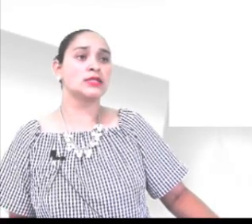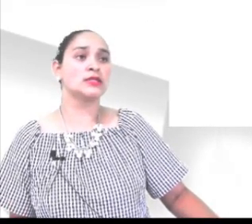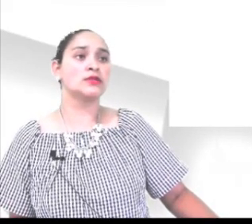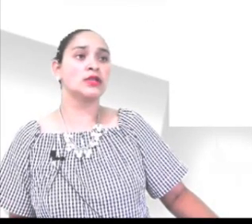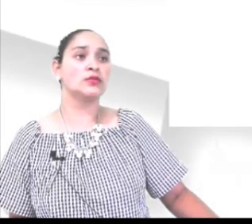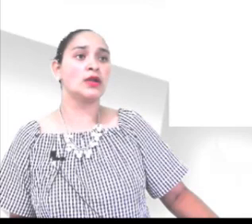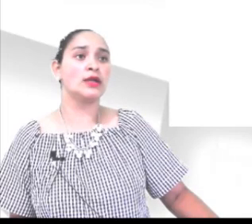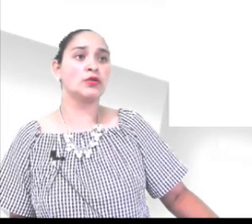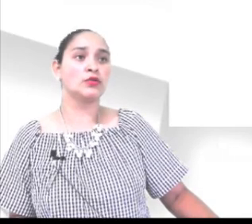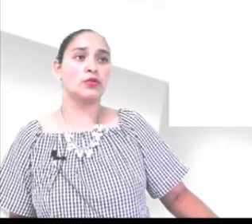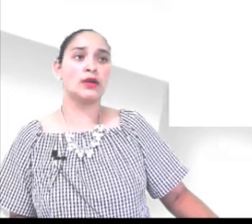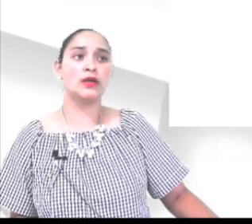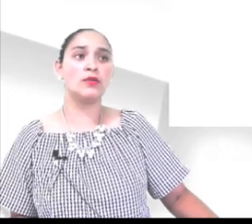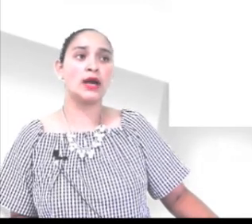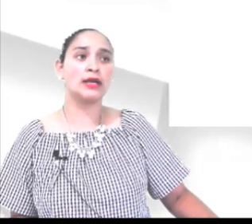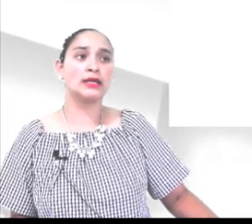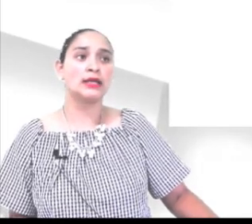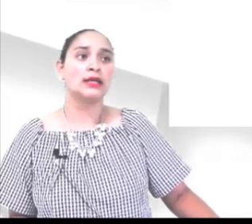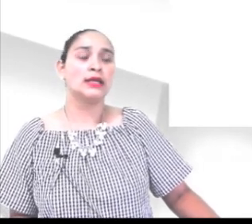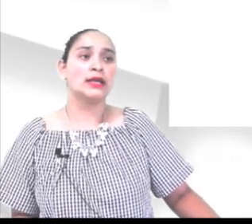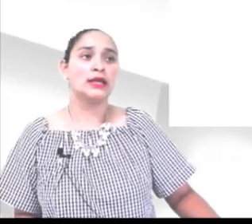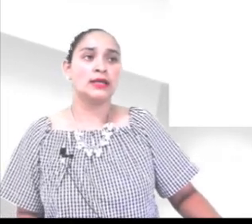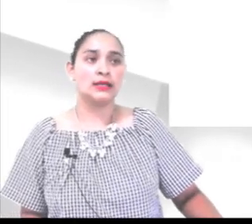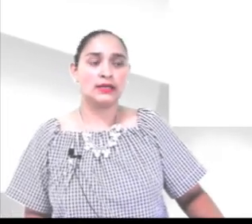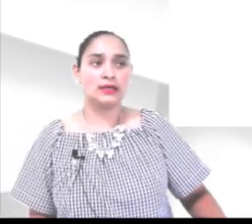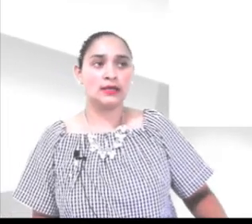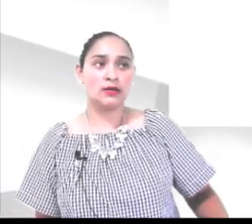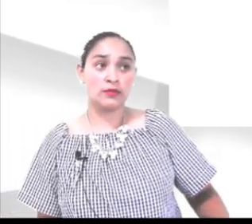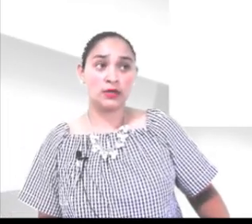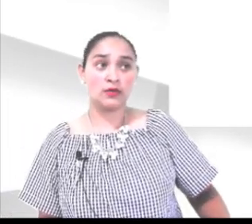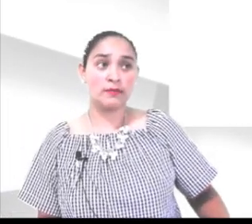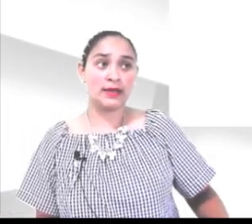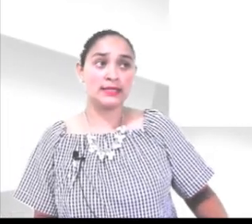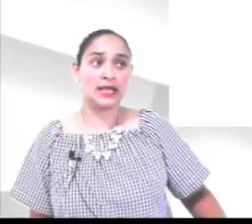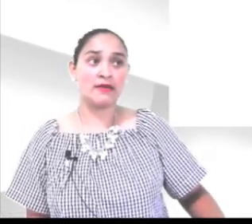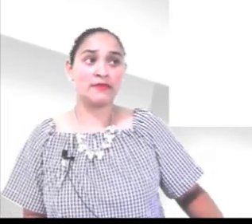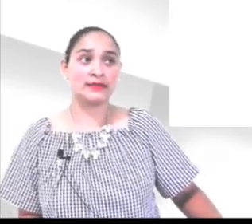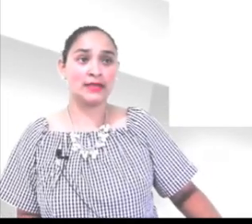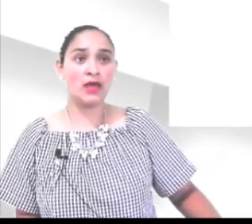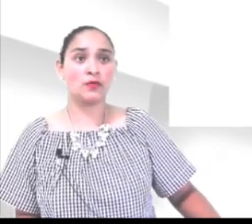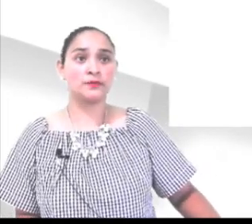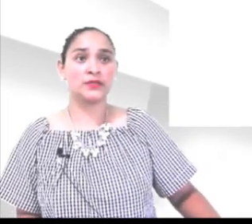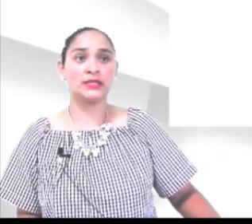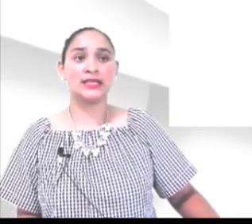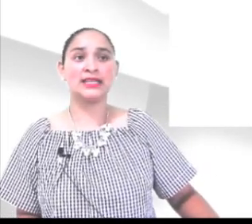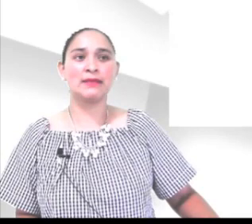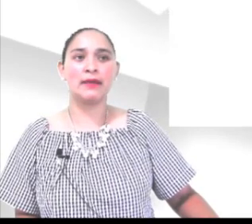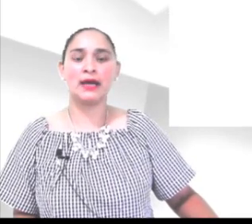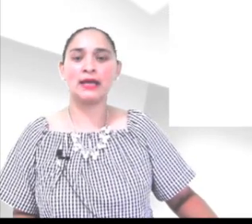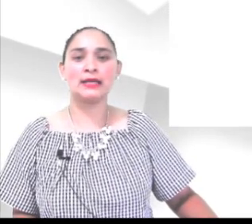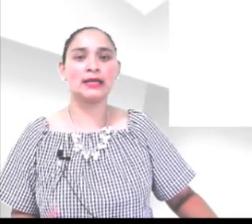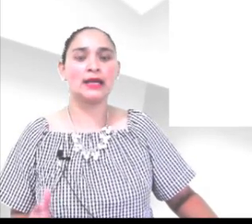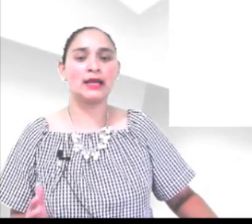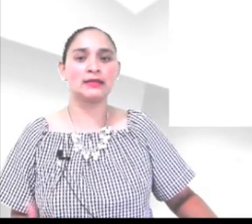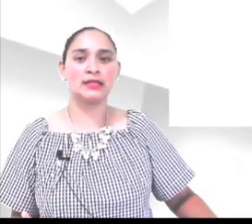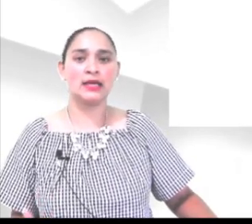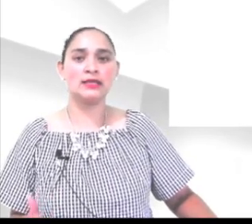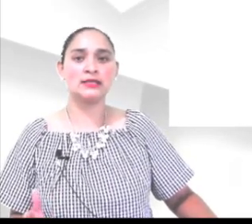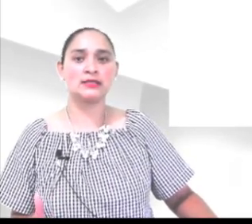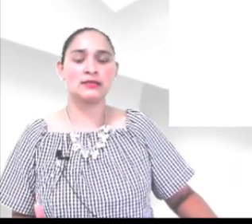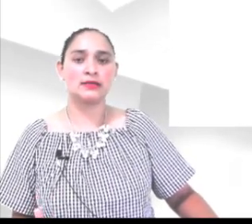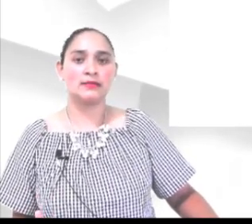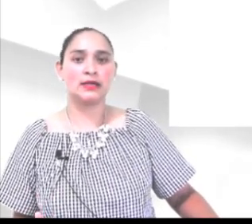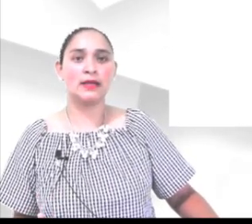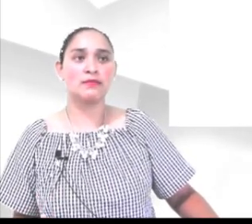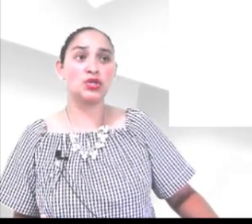de los desastres naturales cuando toman el lugar. El gobierno del país es afectado y tiene que pagar